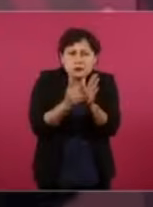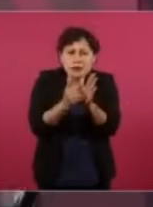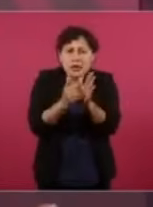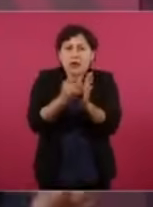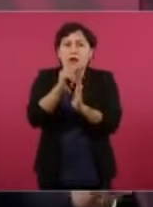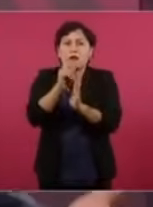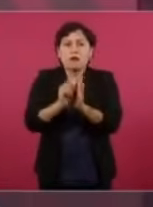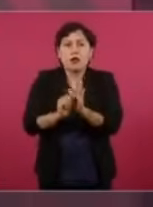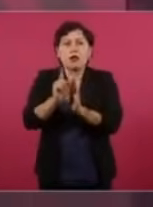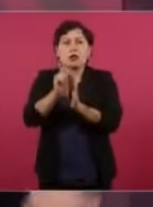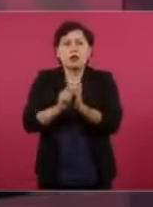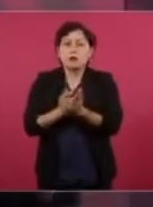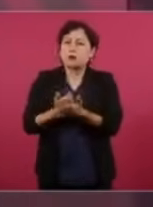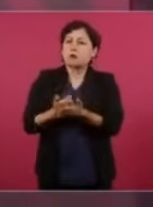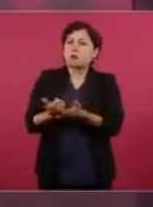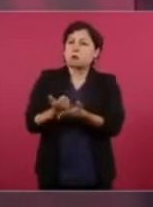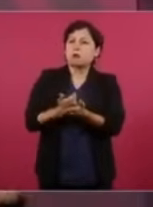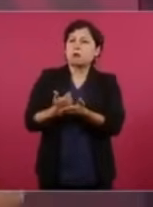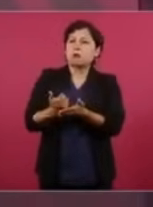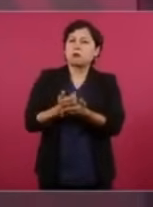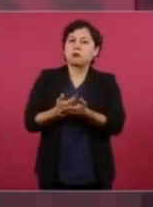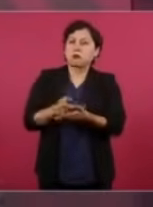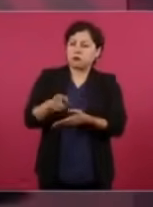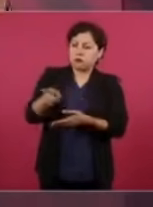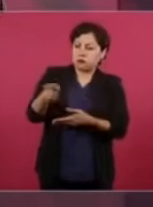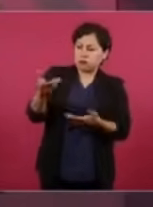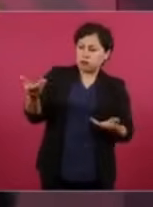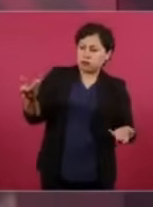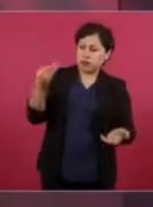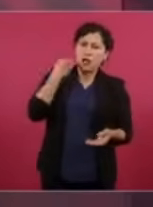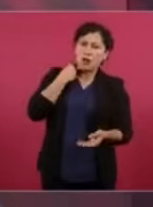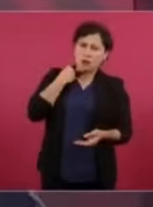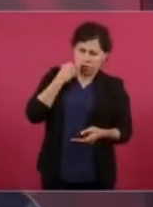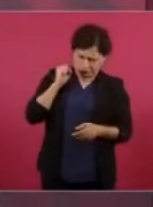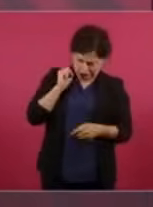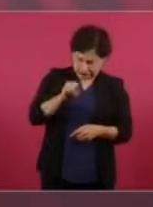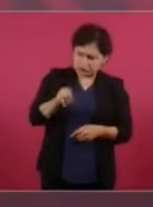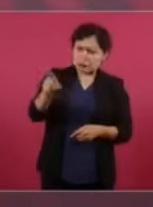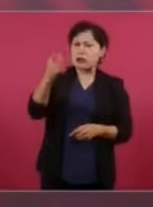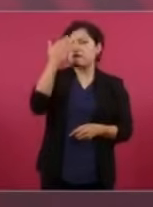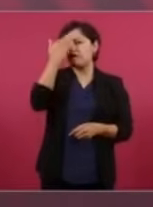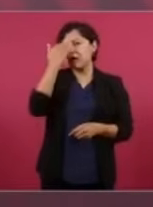Y sí, es abogado y es famoso y es constitucionalista,